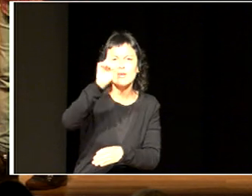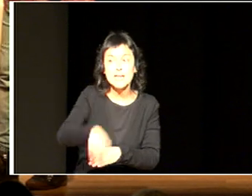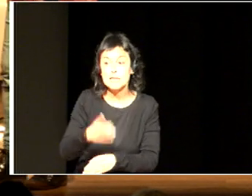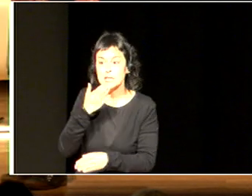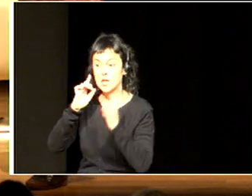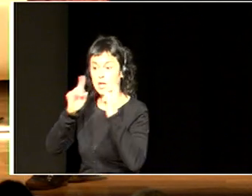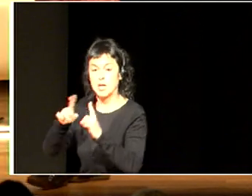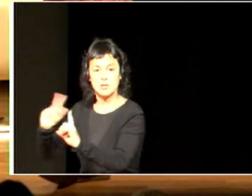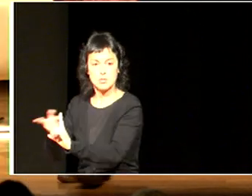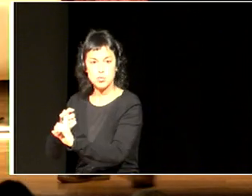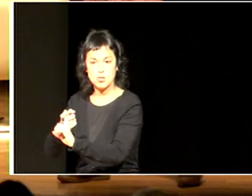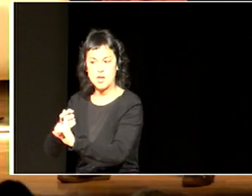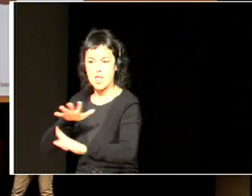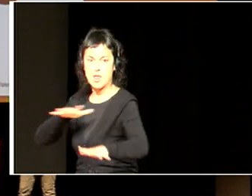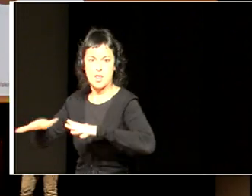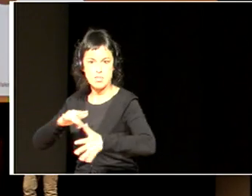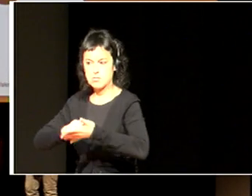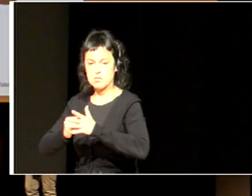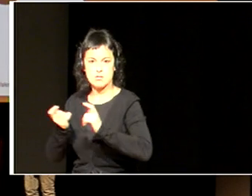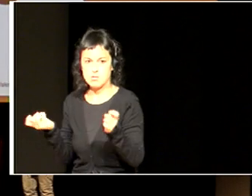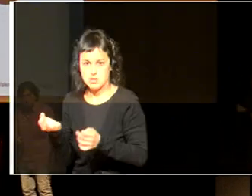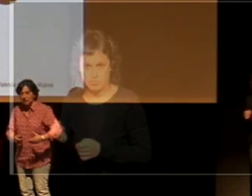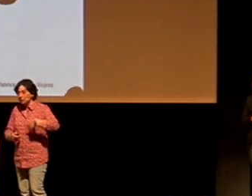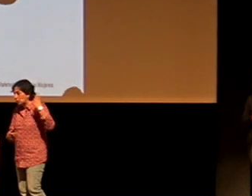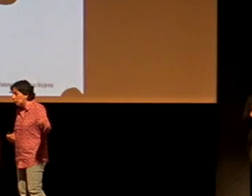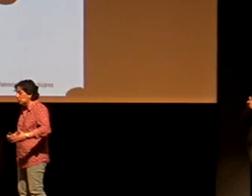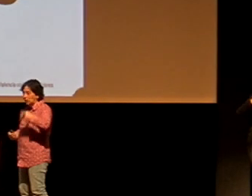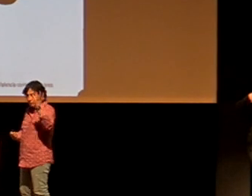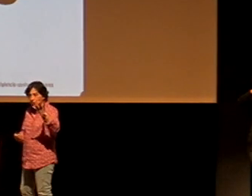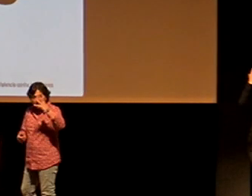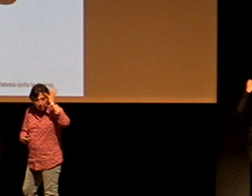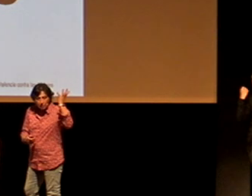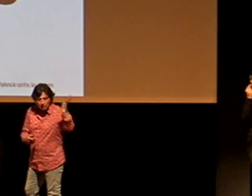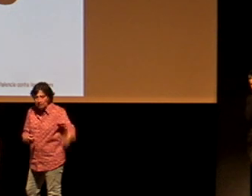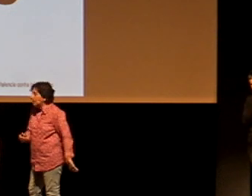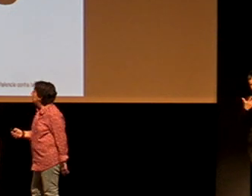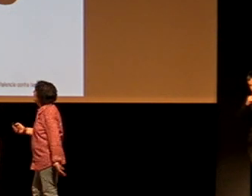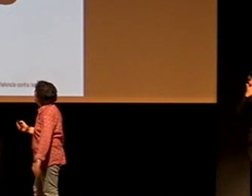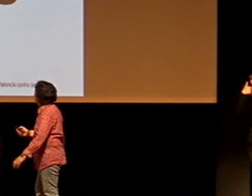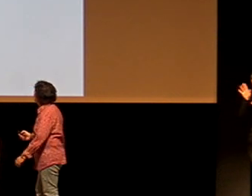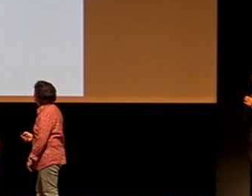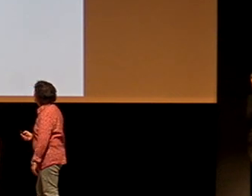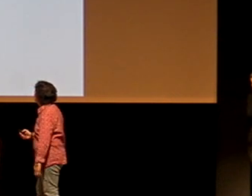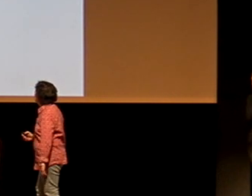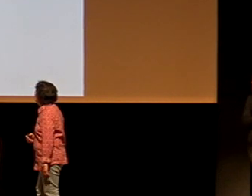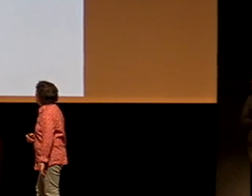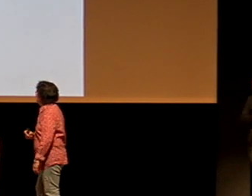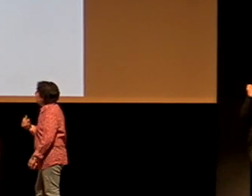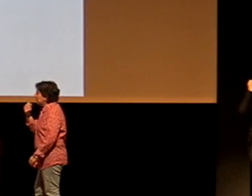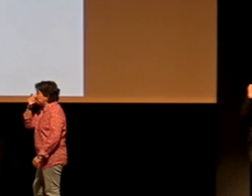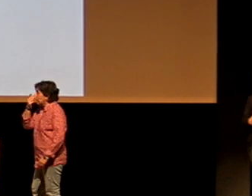de violencia de género en el centro educativo pero bueno para eso tenéis protocolos tenéis cosas bien